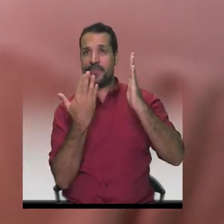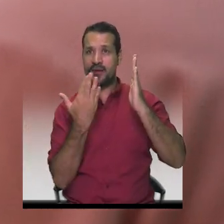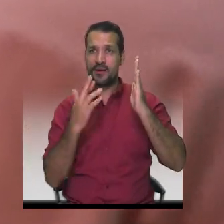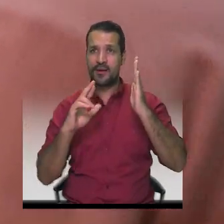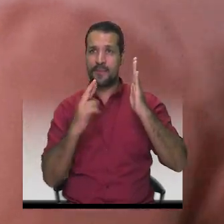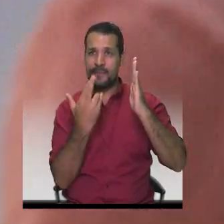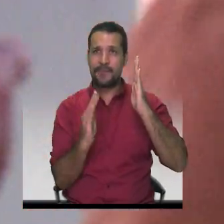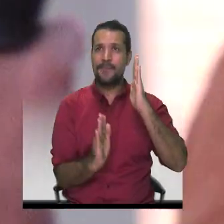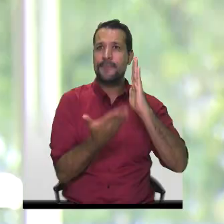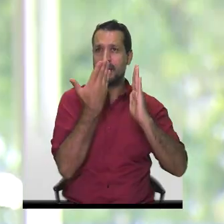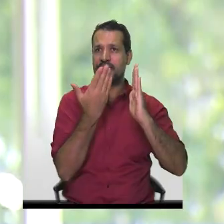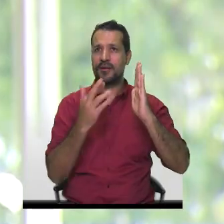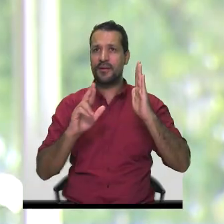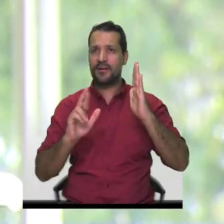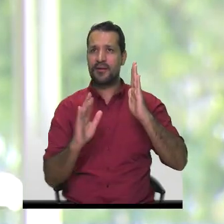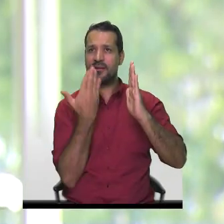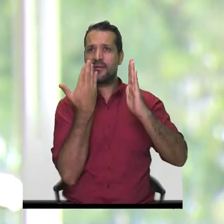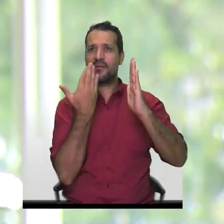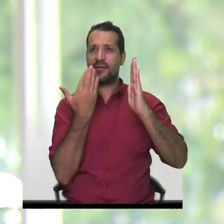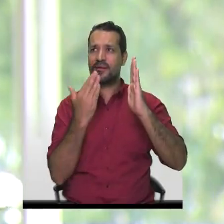rescatar. Ahí hay una,